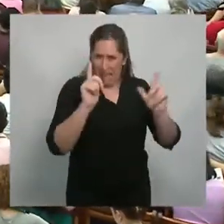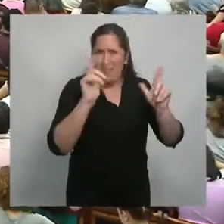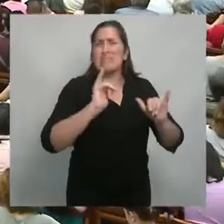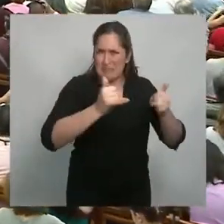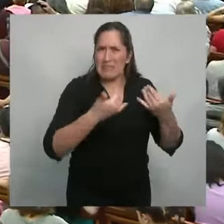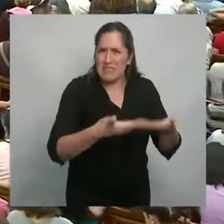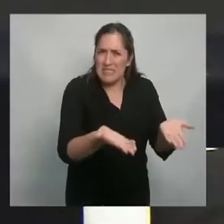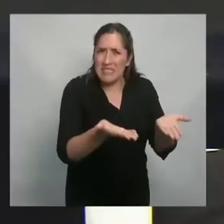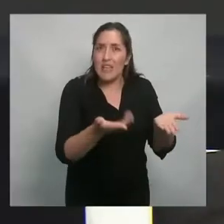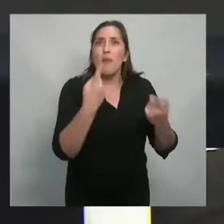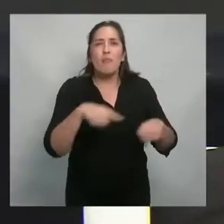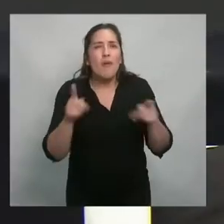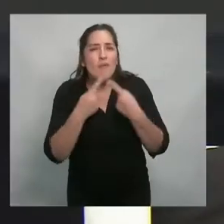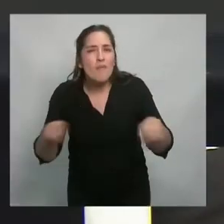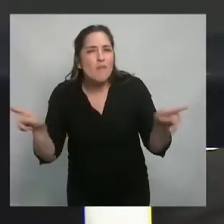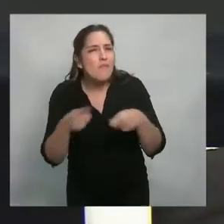entretenimiento,